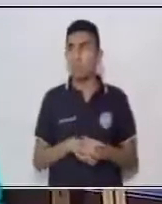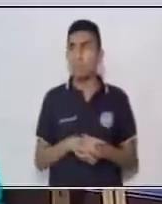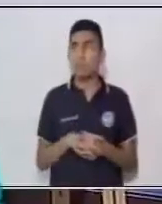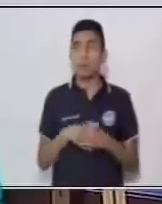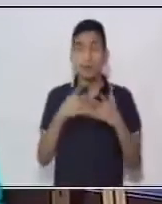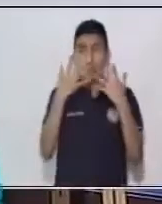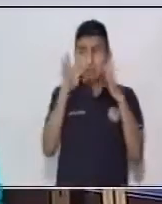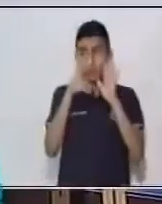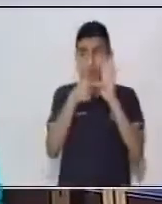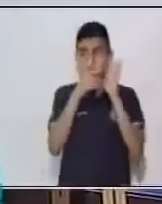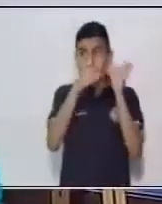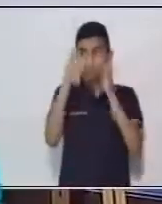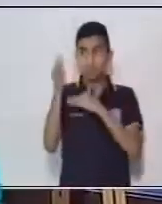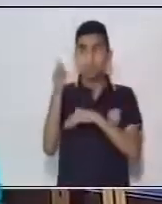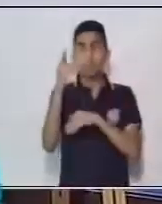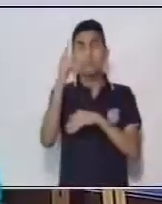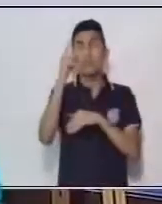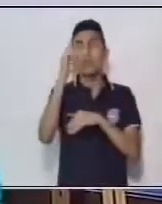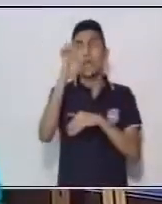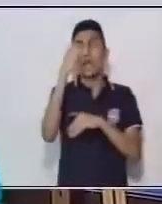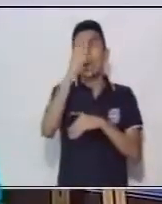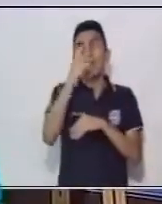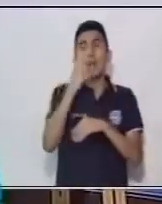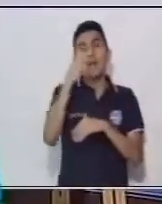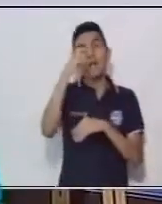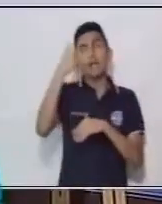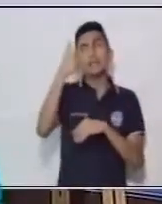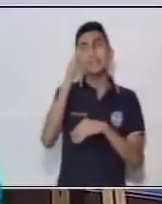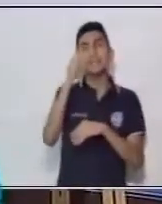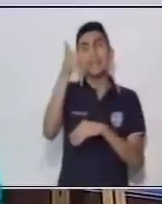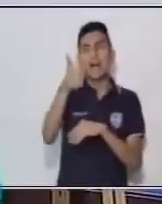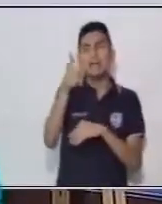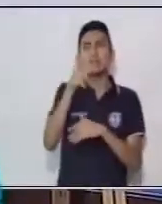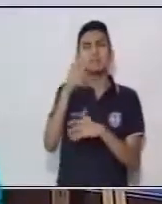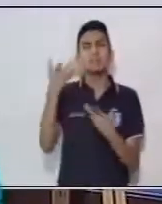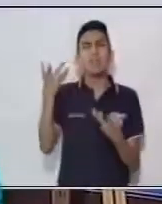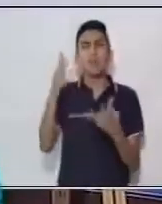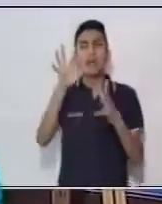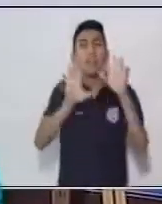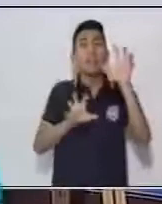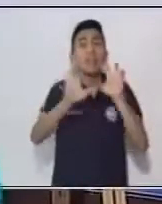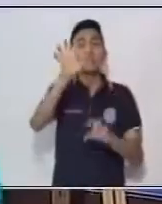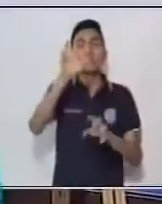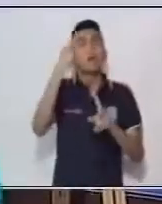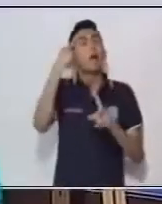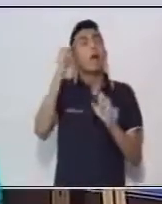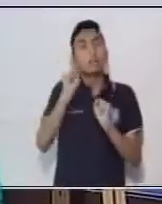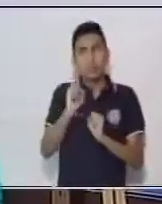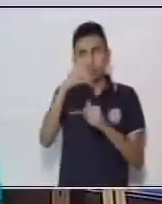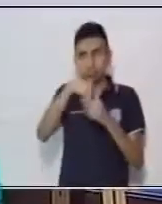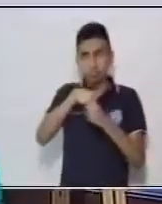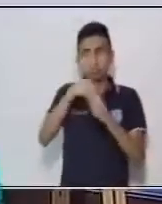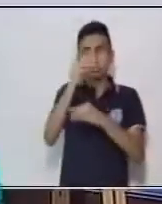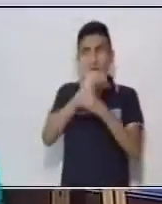Mientras que estaba ahí, ya sabemos que está hablando del dinosaurio. Y lo podemos sustituir